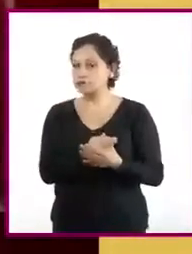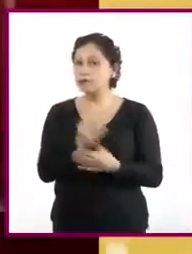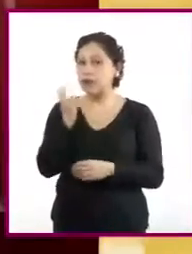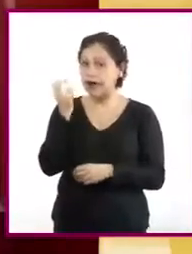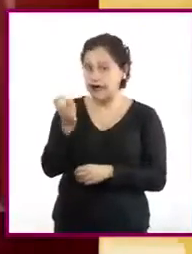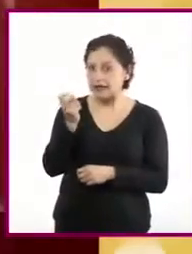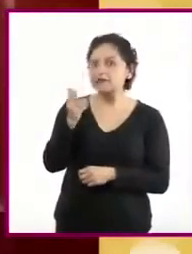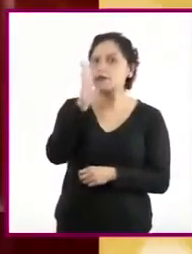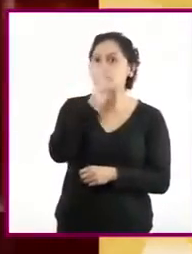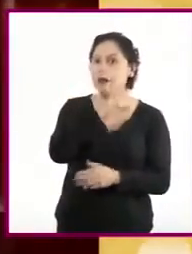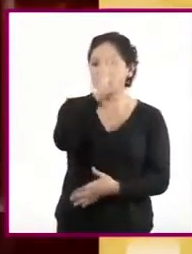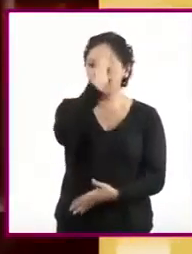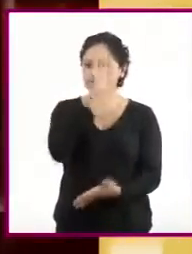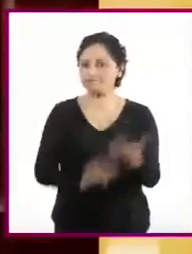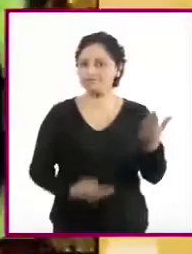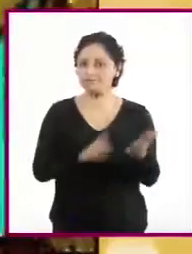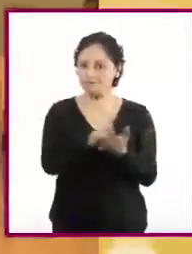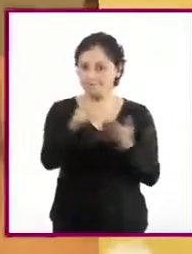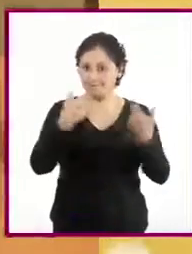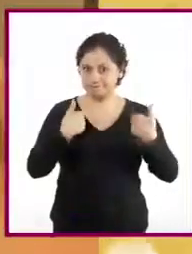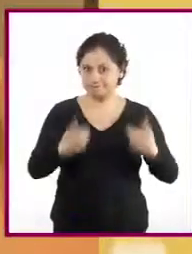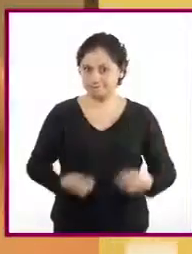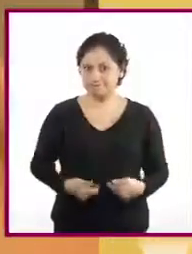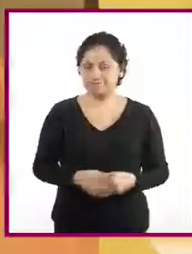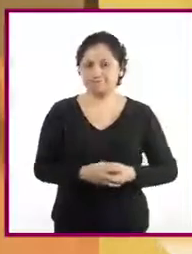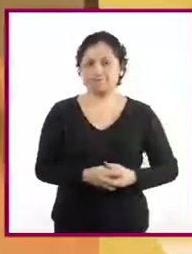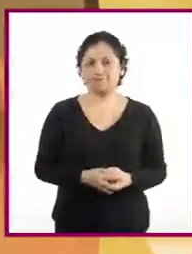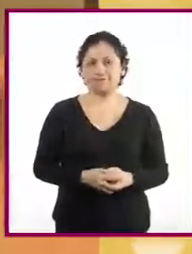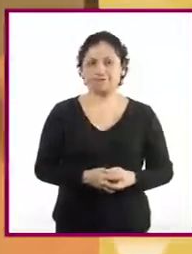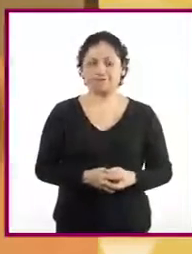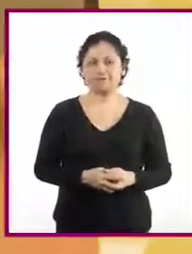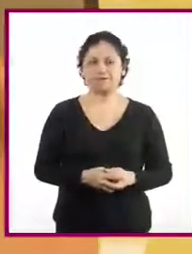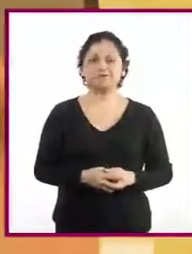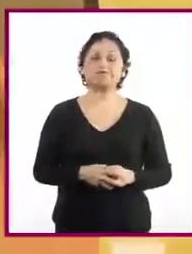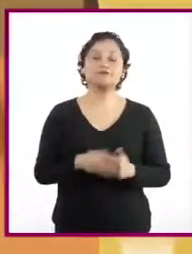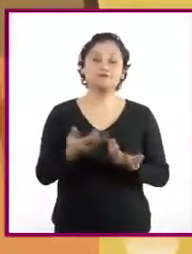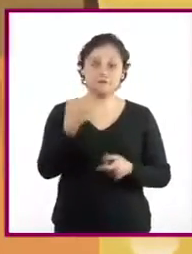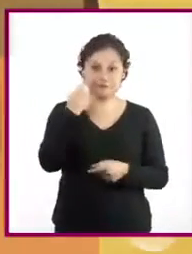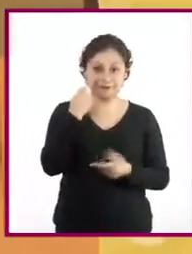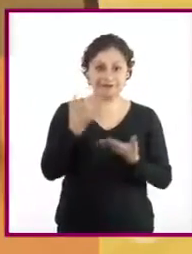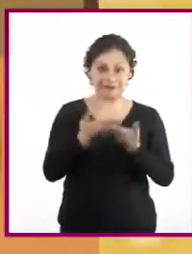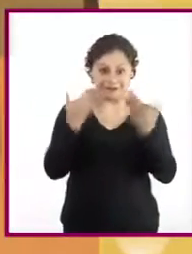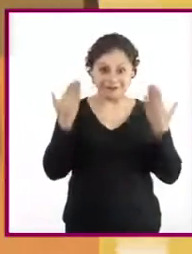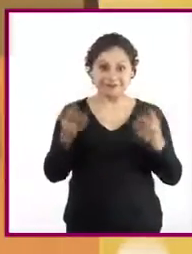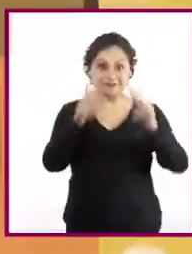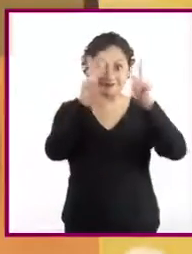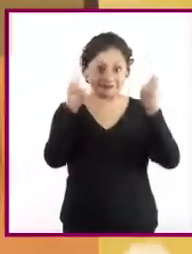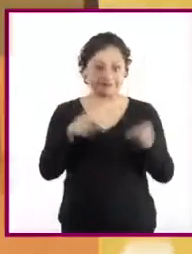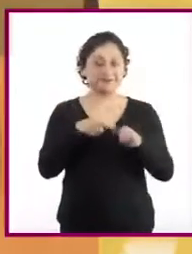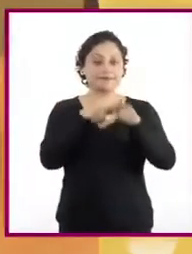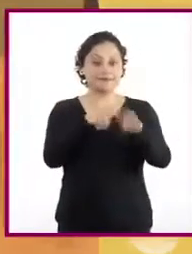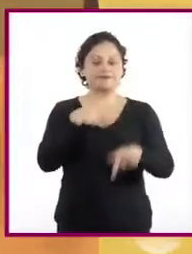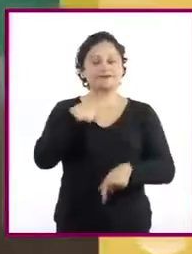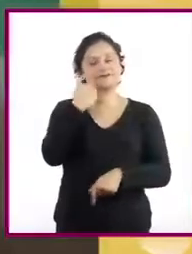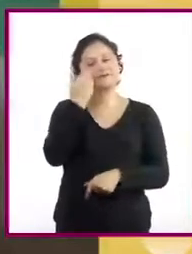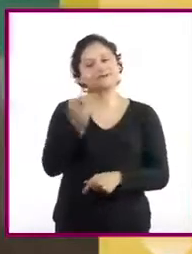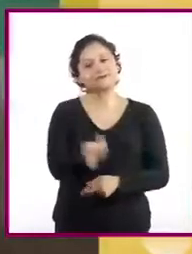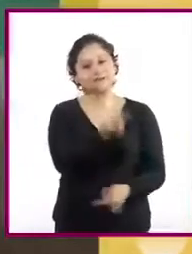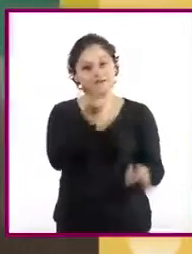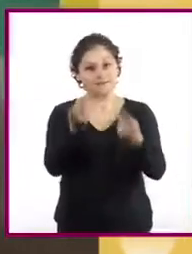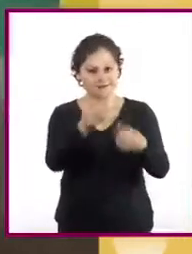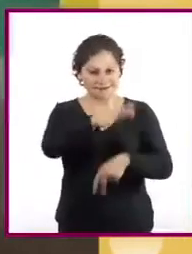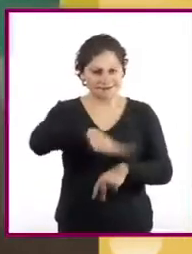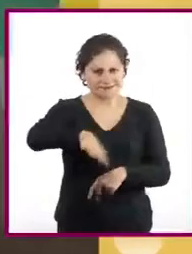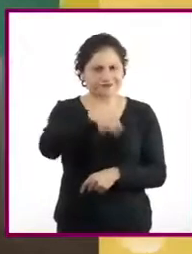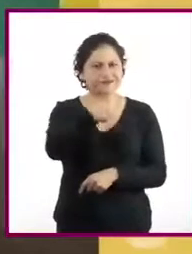una violación. Y bueno, chavos, para continuar con este tema tan interesante, me gustaría hacerles otra pregunta. ¿Alguno de